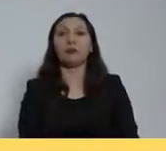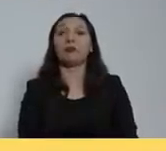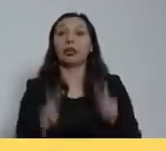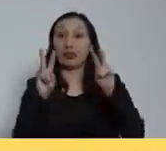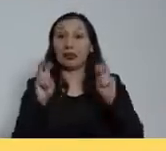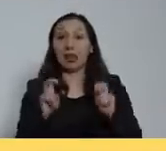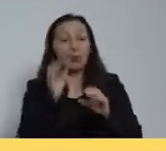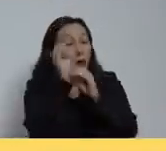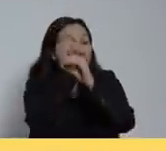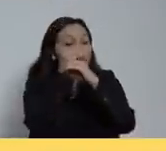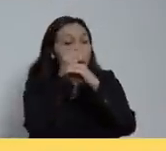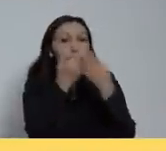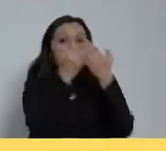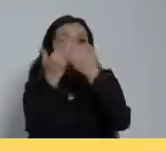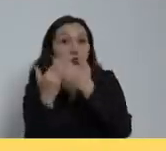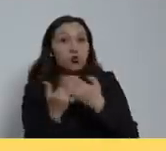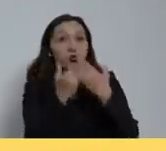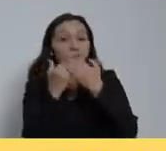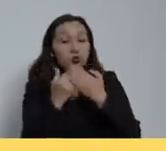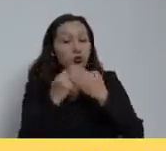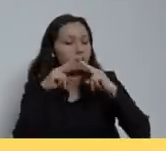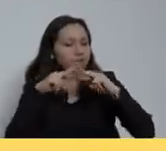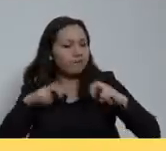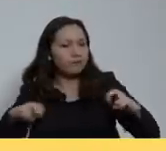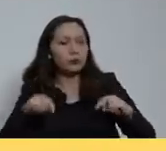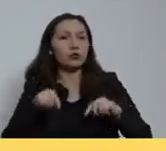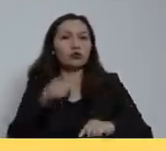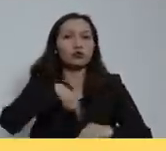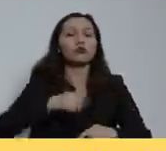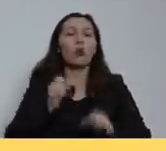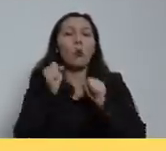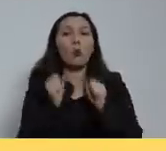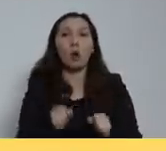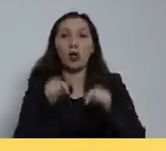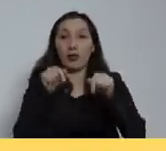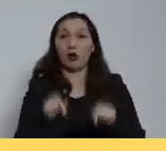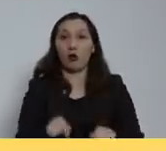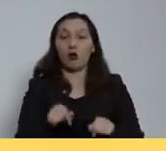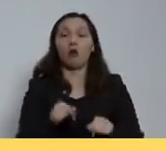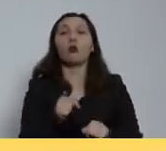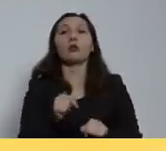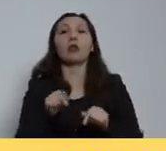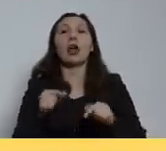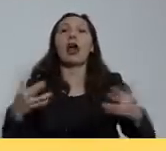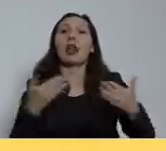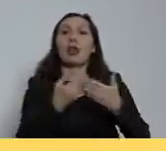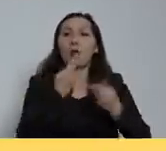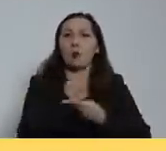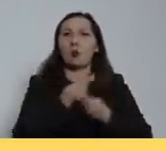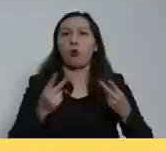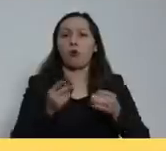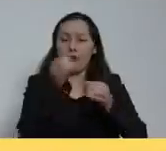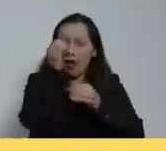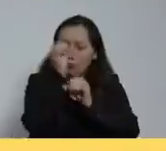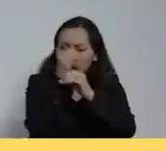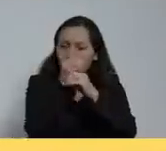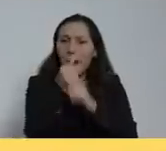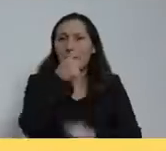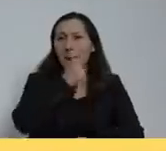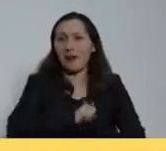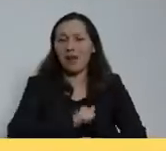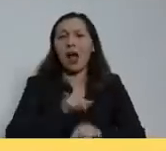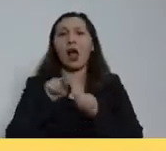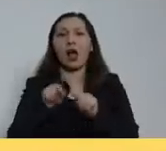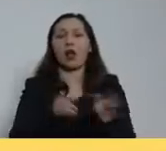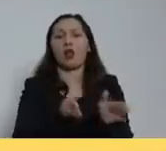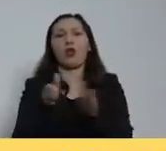Respecto a los exámenes de laboratorio, nosotros tenemos una capacidad hoy día en la red pública, laboratorios privados,